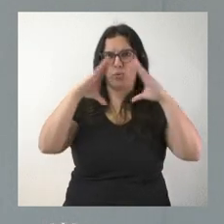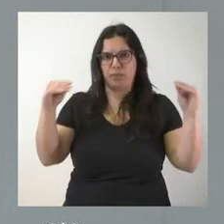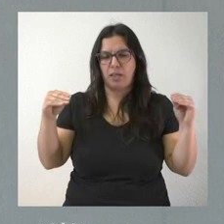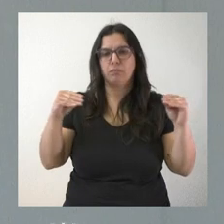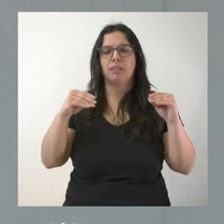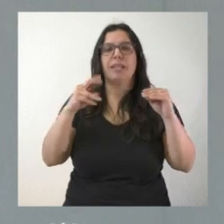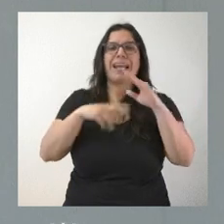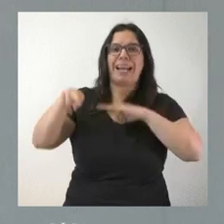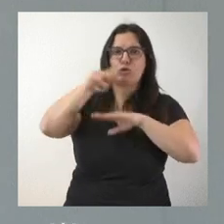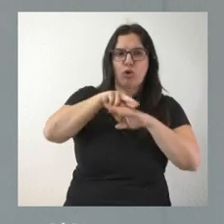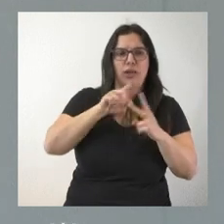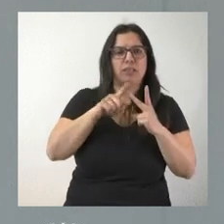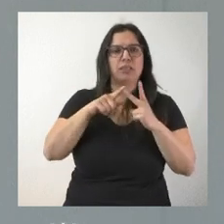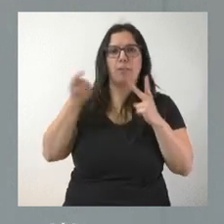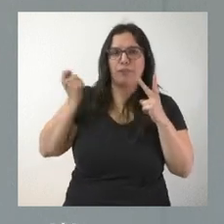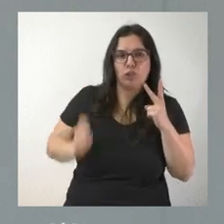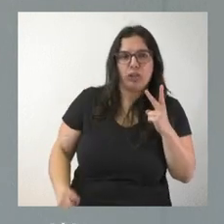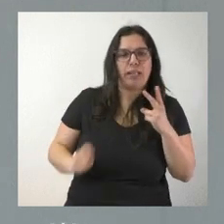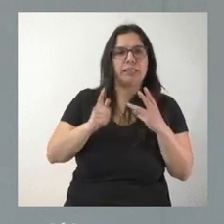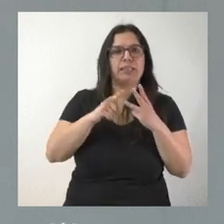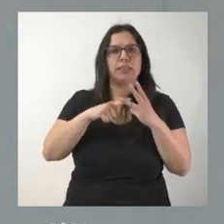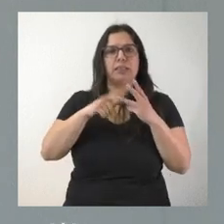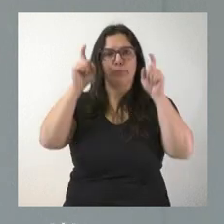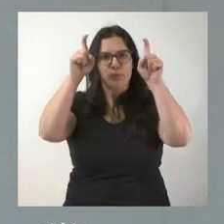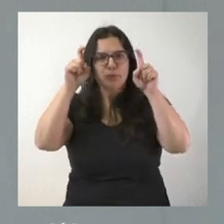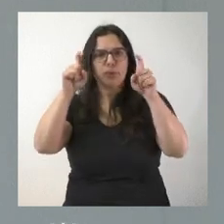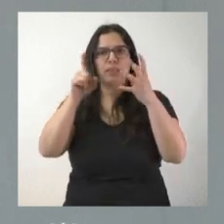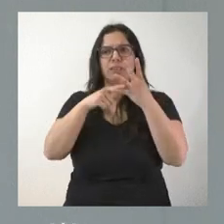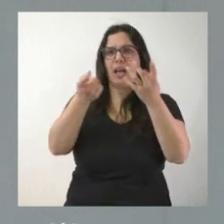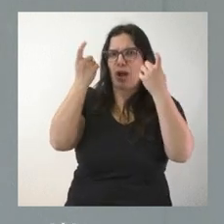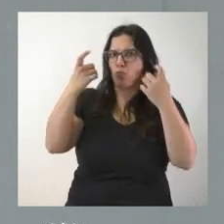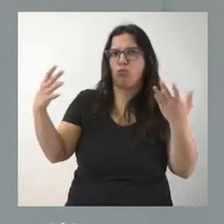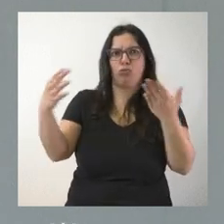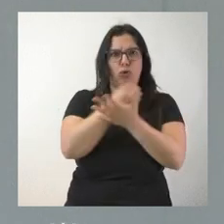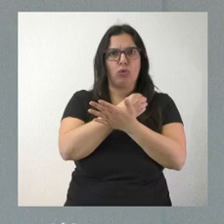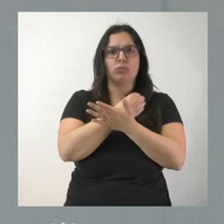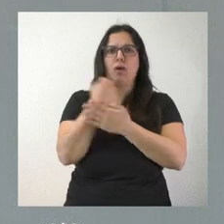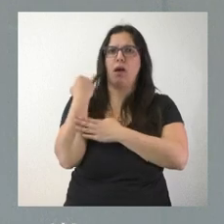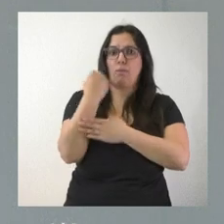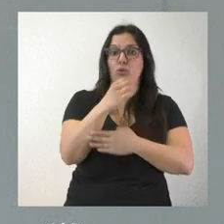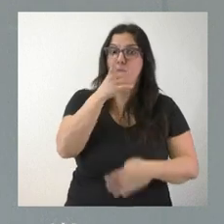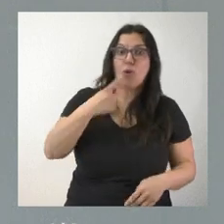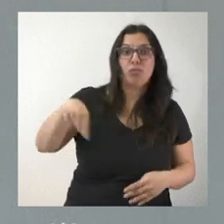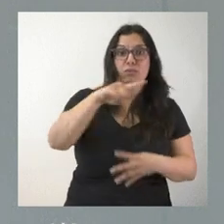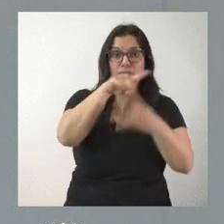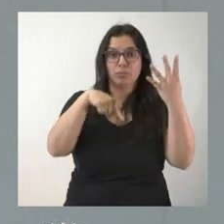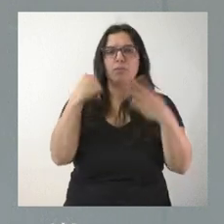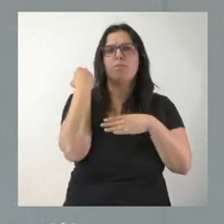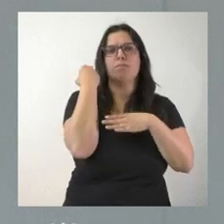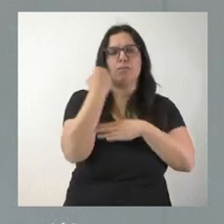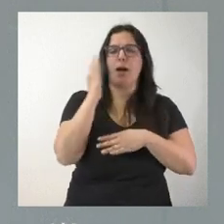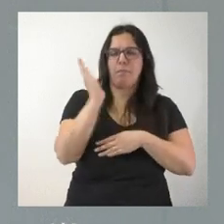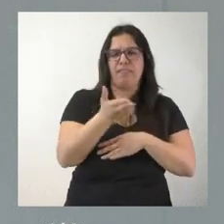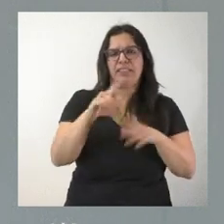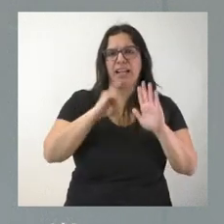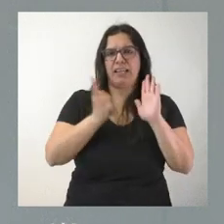los rectores a los profesionales a los docentes y a los alumnos que se van a sentir perjudicados por esta nueva ley